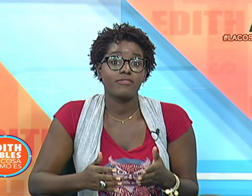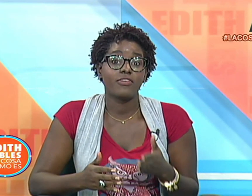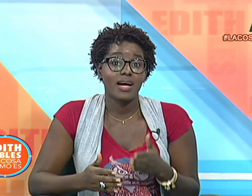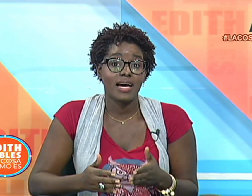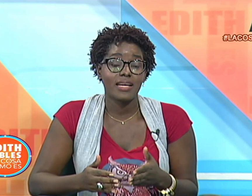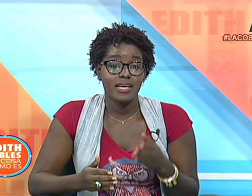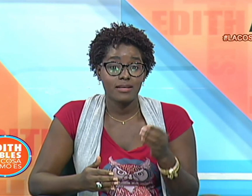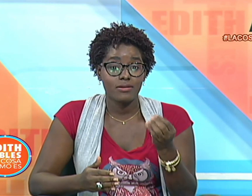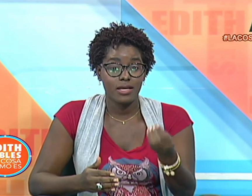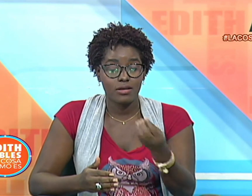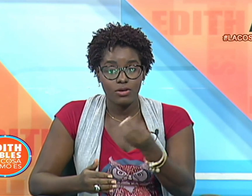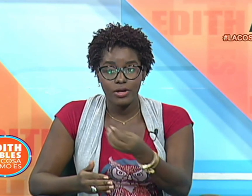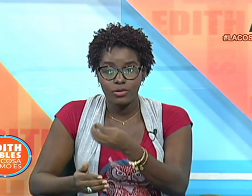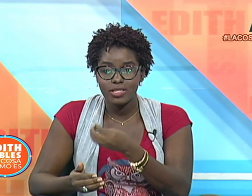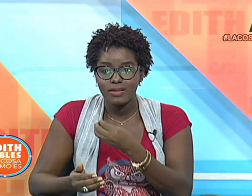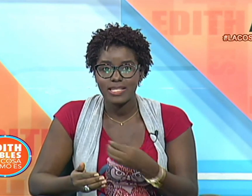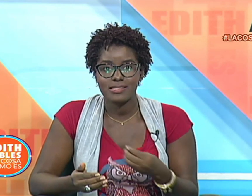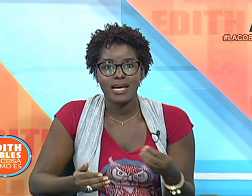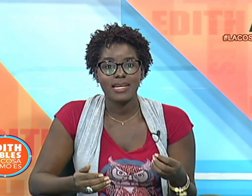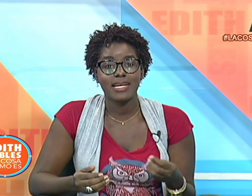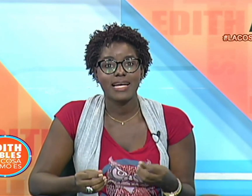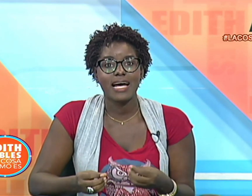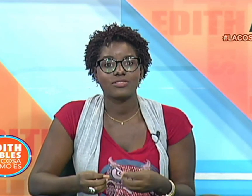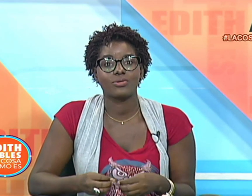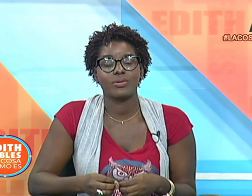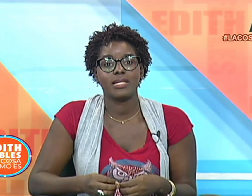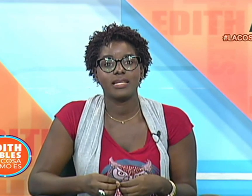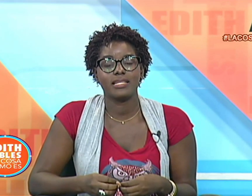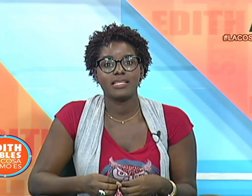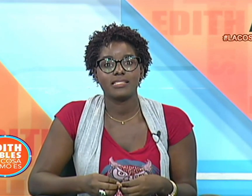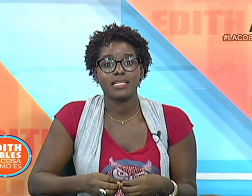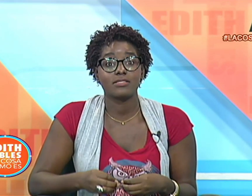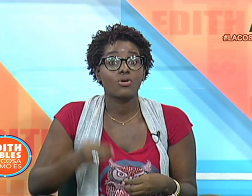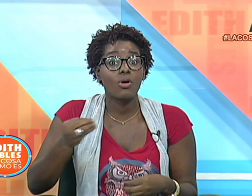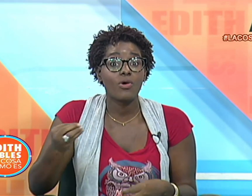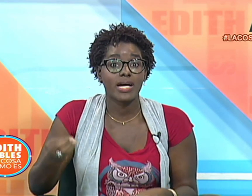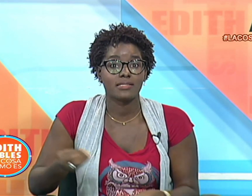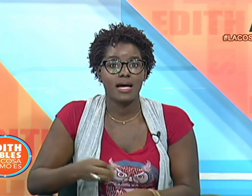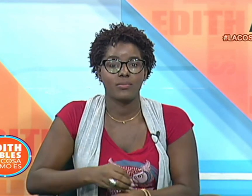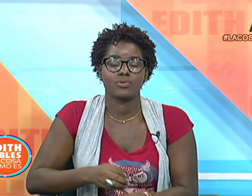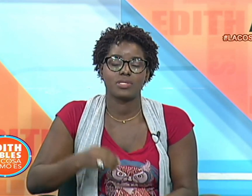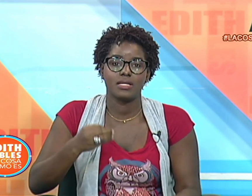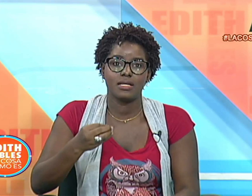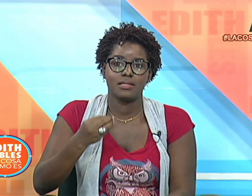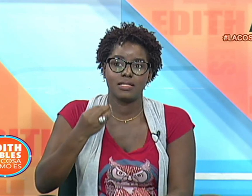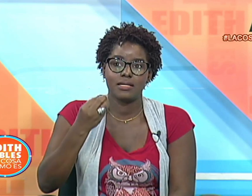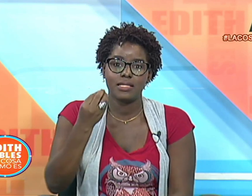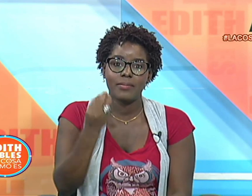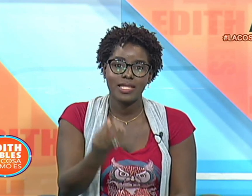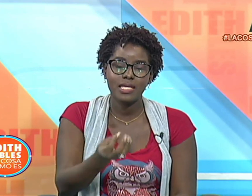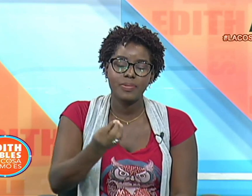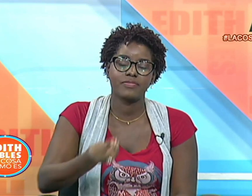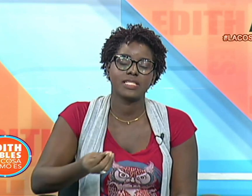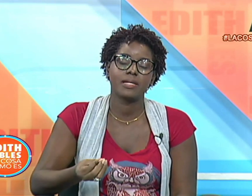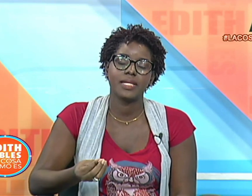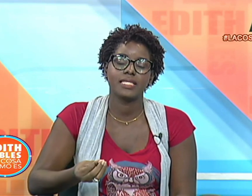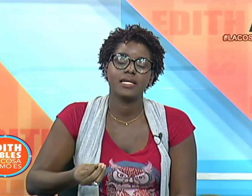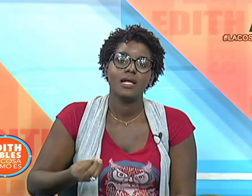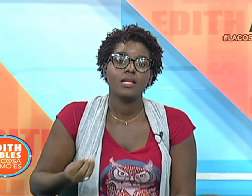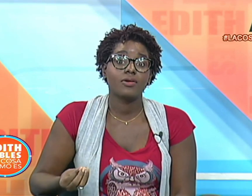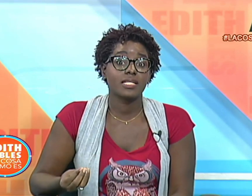se va a enfocar en en contabilizar el gasto él dice es como gastamos de medir